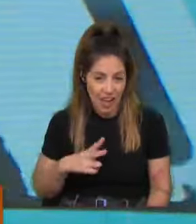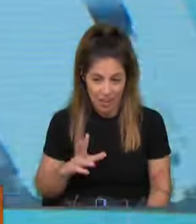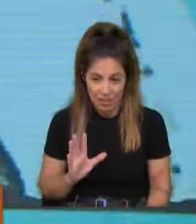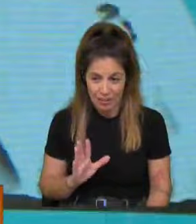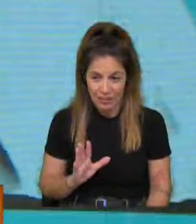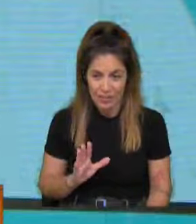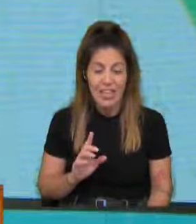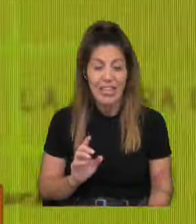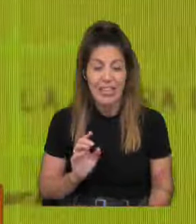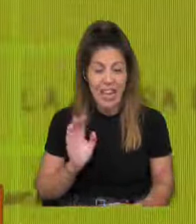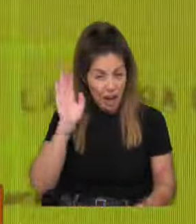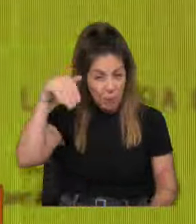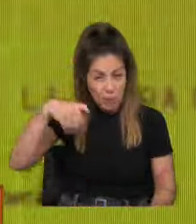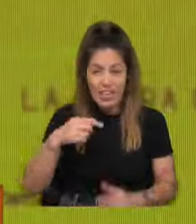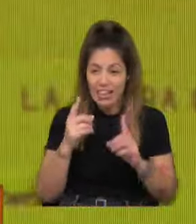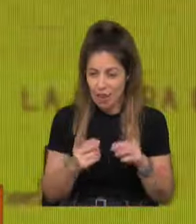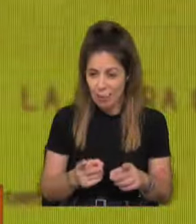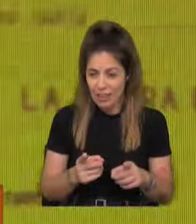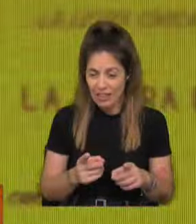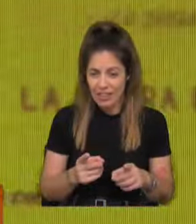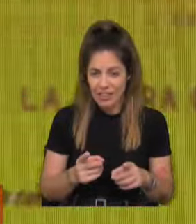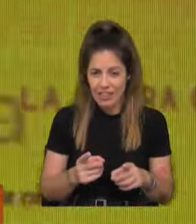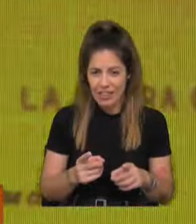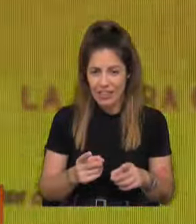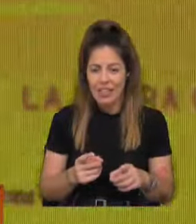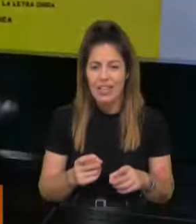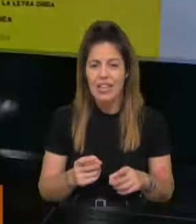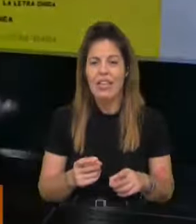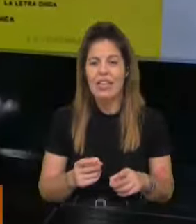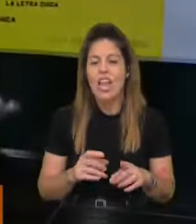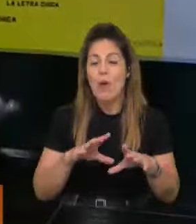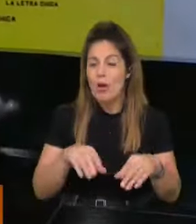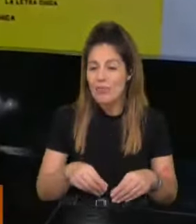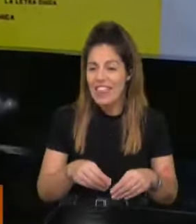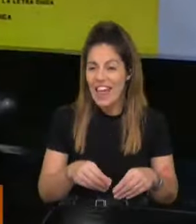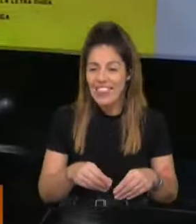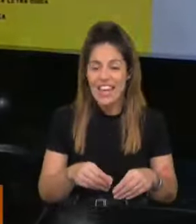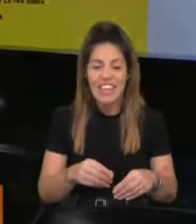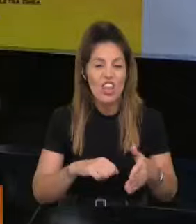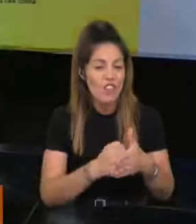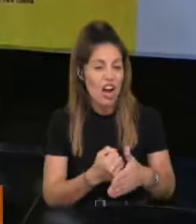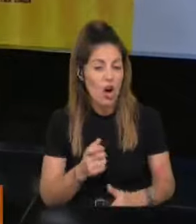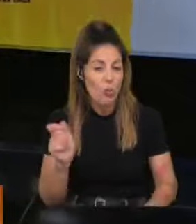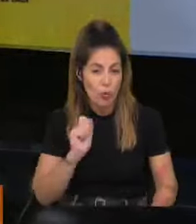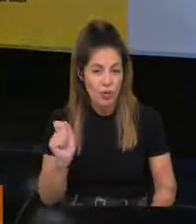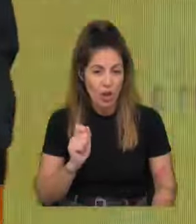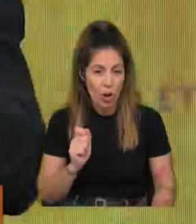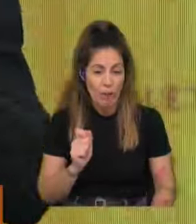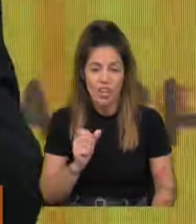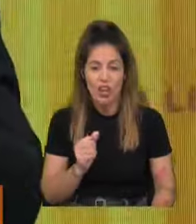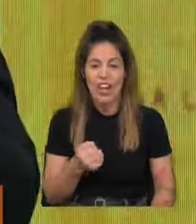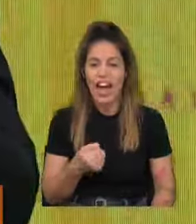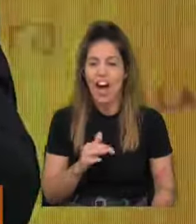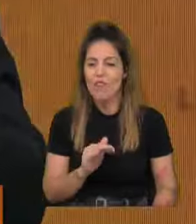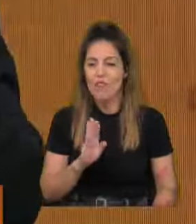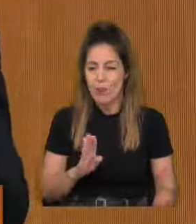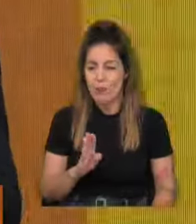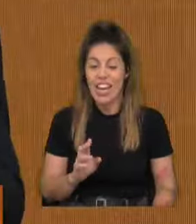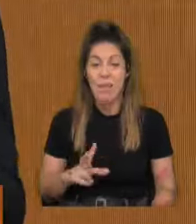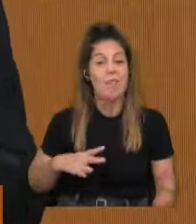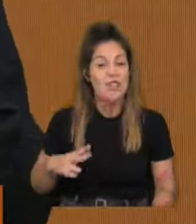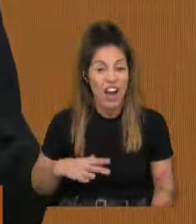incluso República la propiedad es de bancos públicos pero afap es una institución privada Entonces cómo es posible que en un Uruguay que